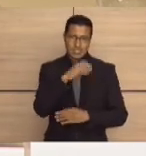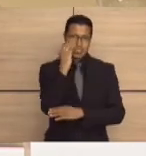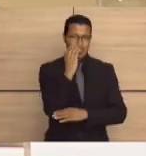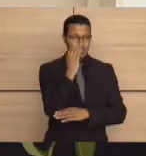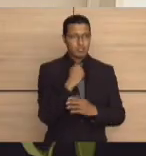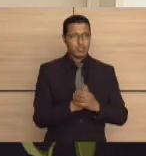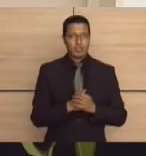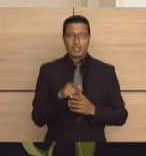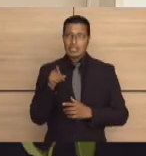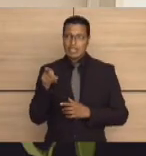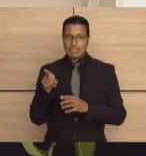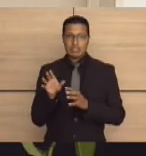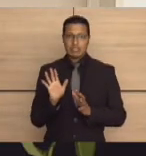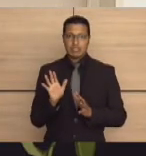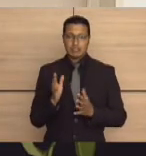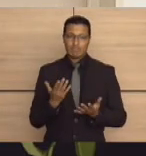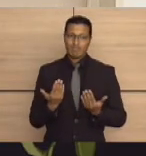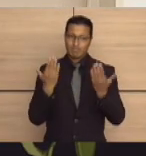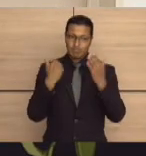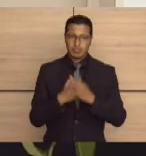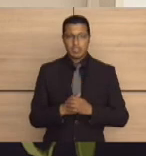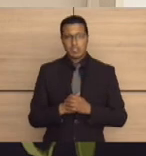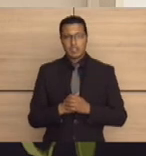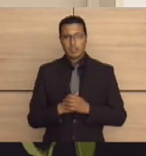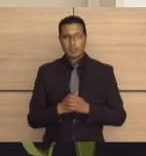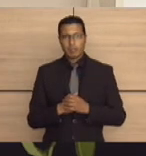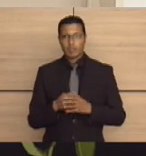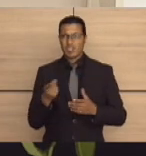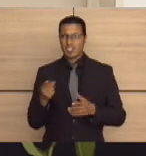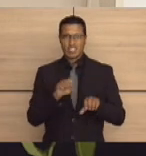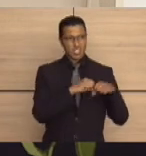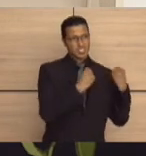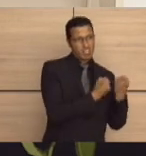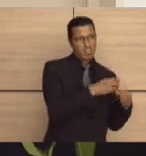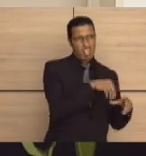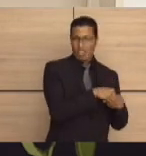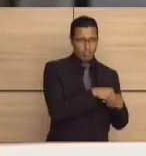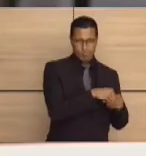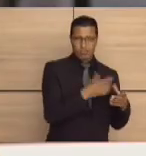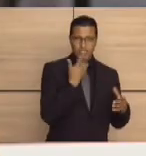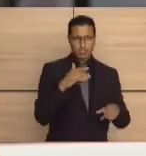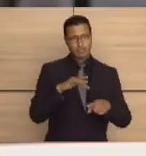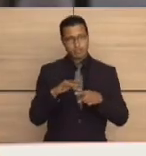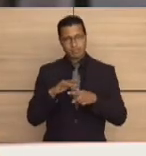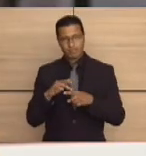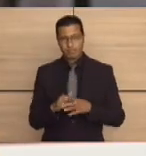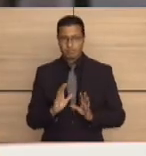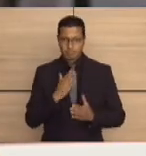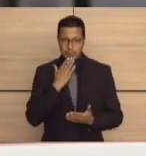que se están dando y que sí, no son tan lejanos y que están en el ahora, como se ha mencionado. Gracias.